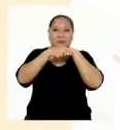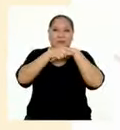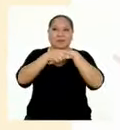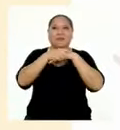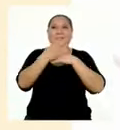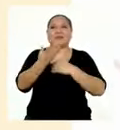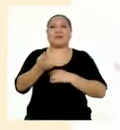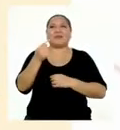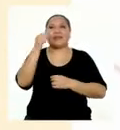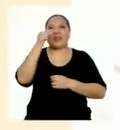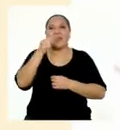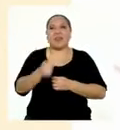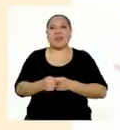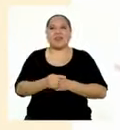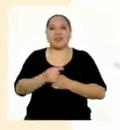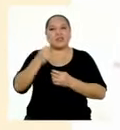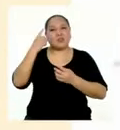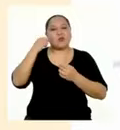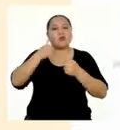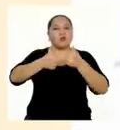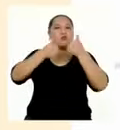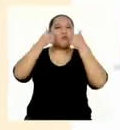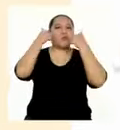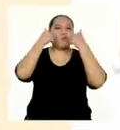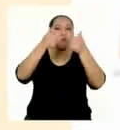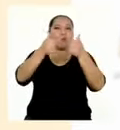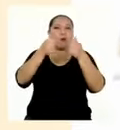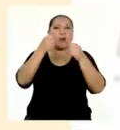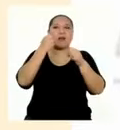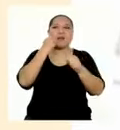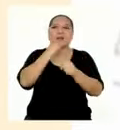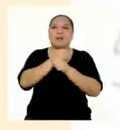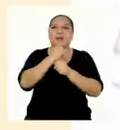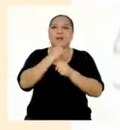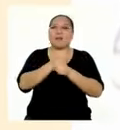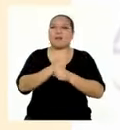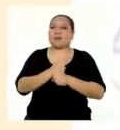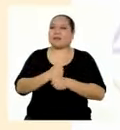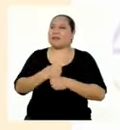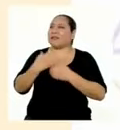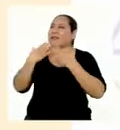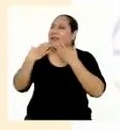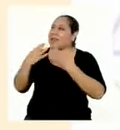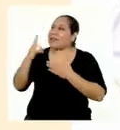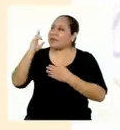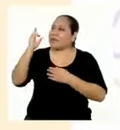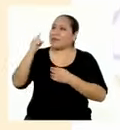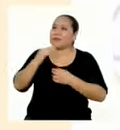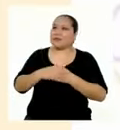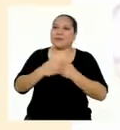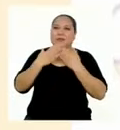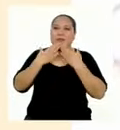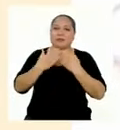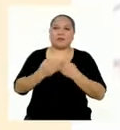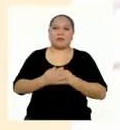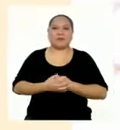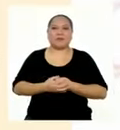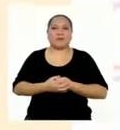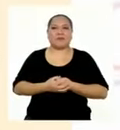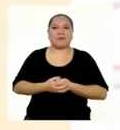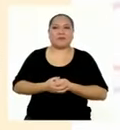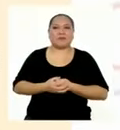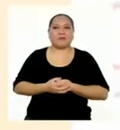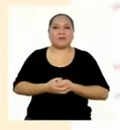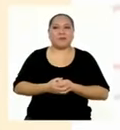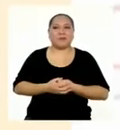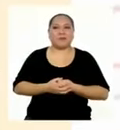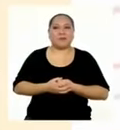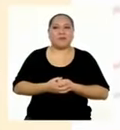¡Felicidades! Este es un gran trabajo. ¡Qué bien, profesora! Se lo agradezco.